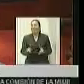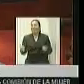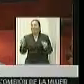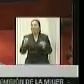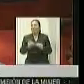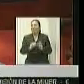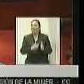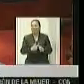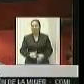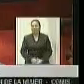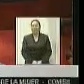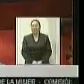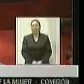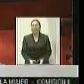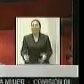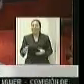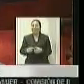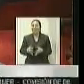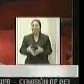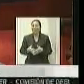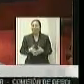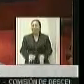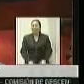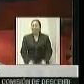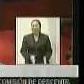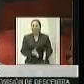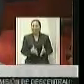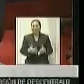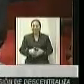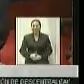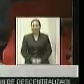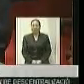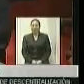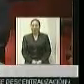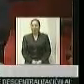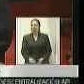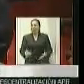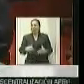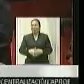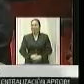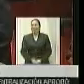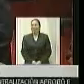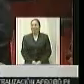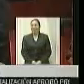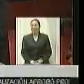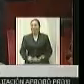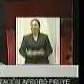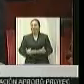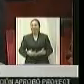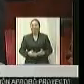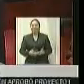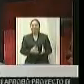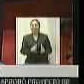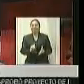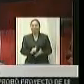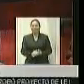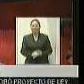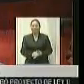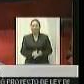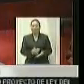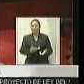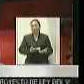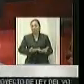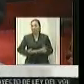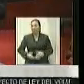las convenciones, la Convención Americana de Derechos Humanos, no es vinculante con el Perú, y que diga